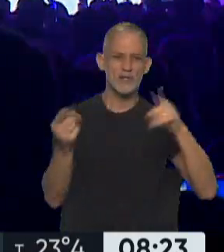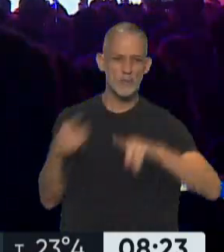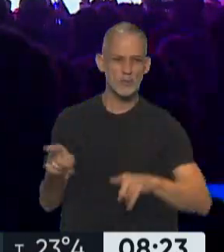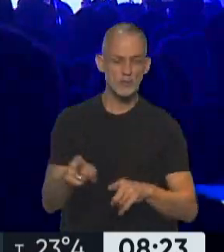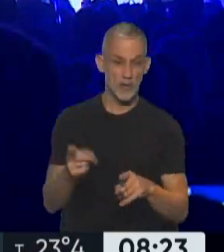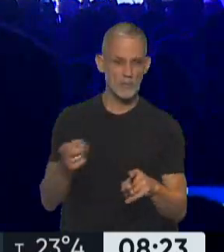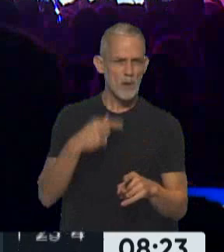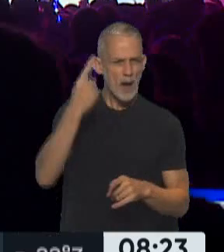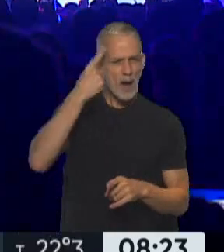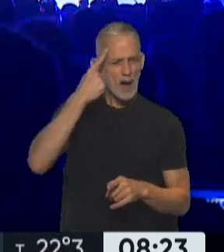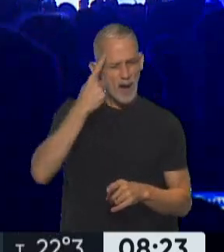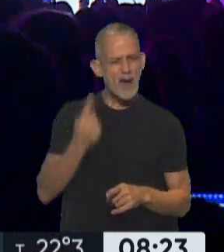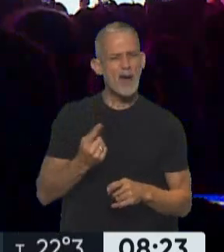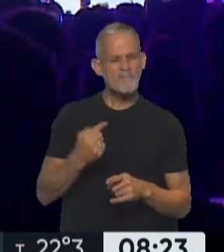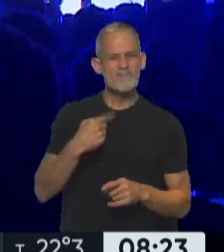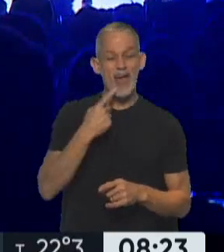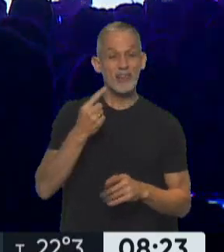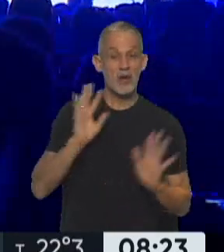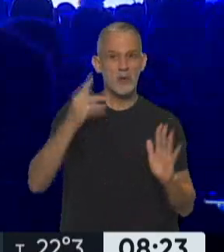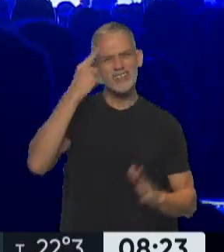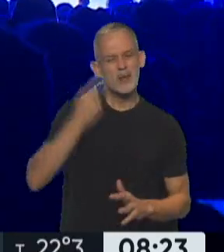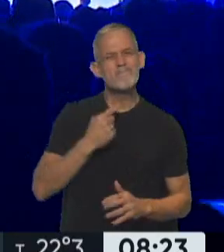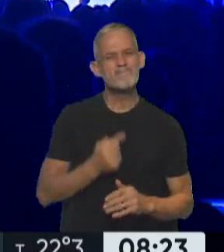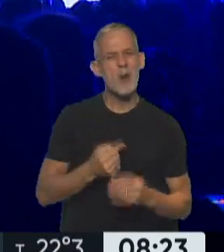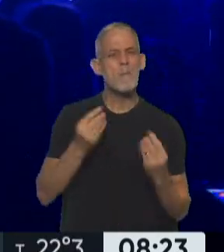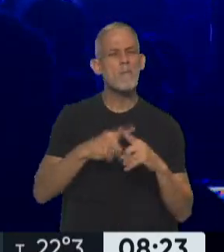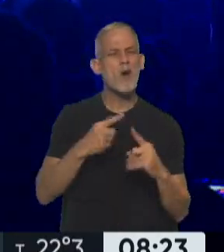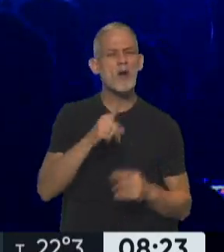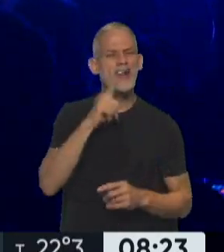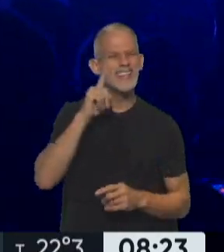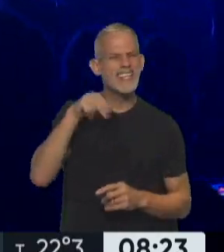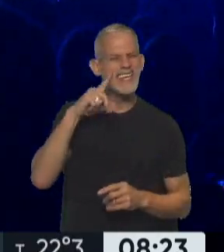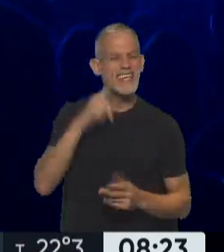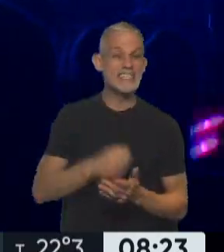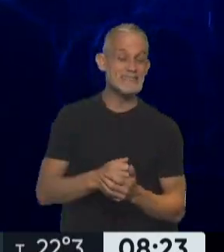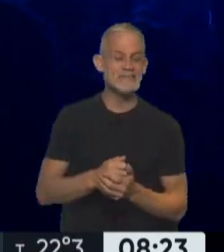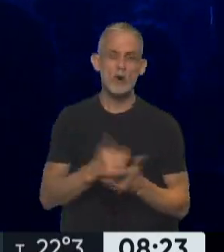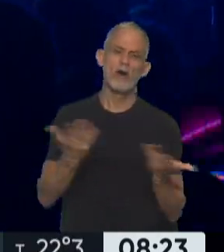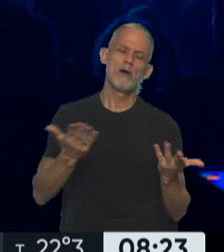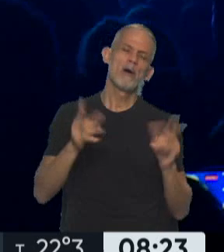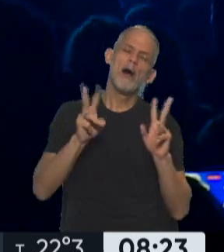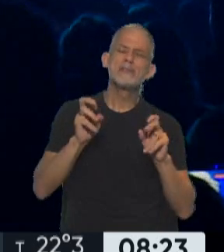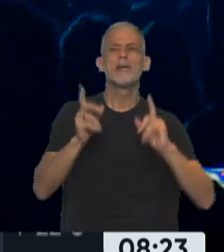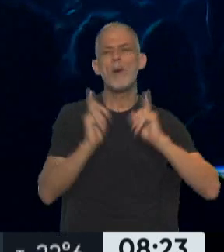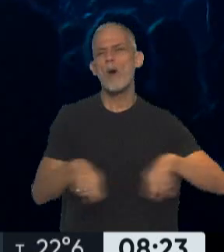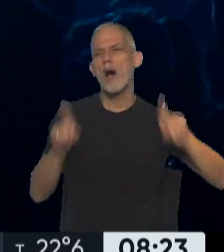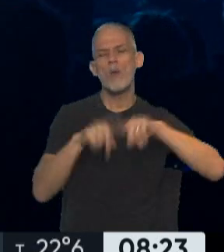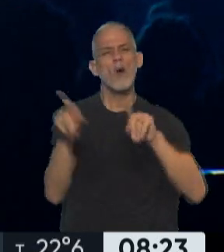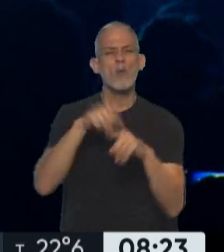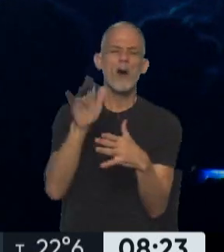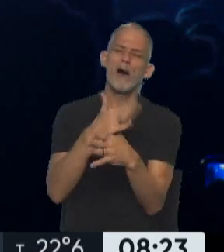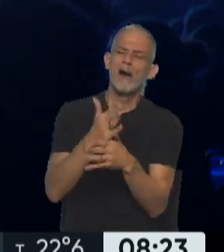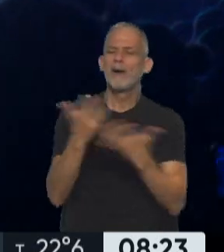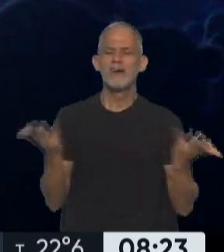mucha nostalgia cuando llegó a la Argentina. ¿Será por ti? ¿No? Inicia esta otra historia. No nos lleve de nuevo al pantano de las